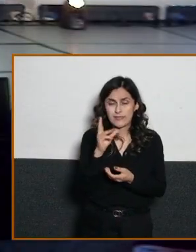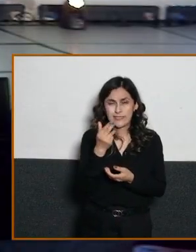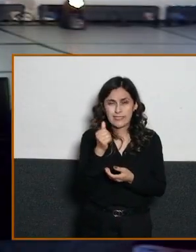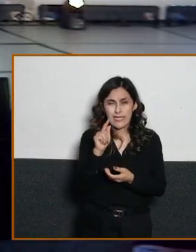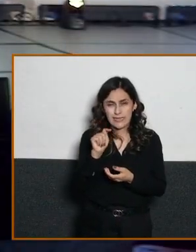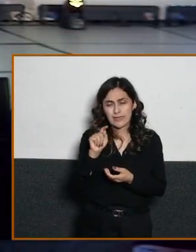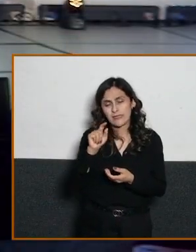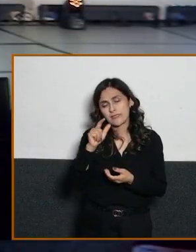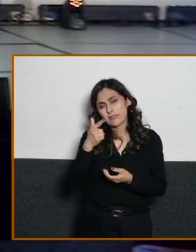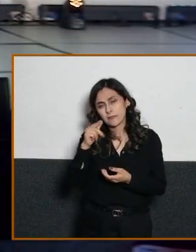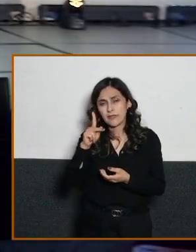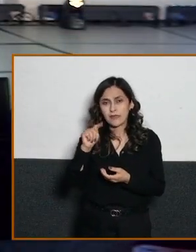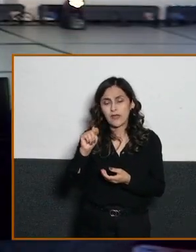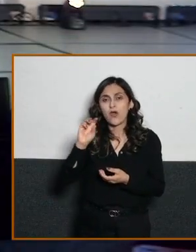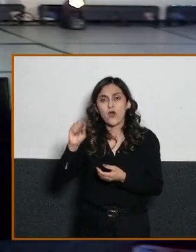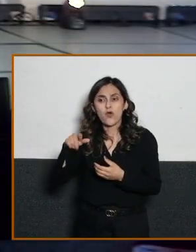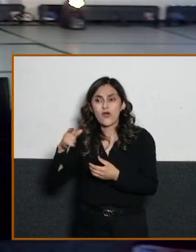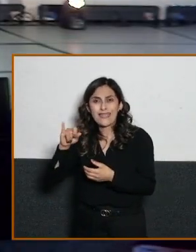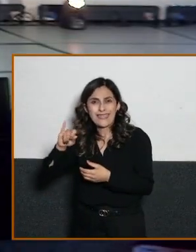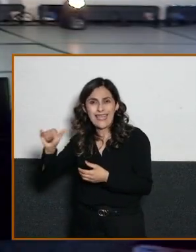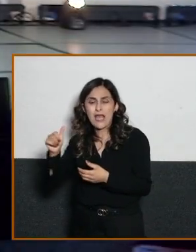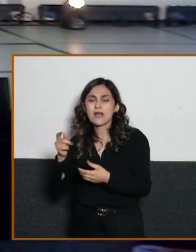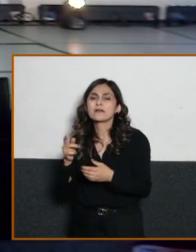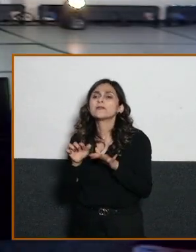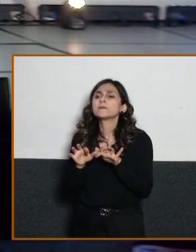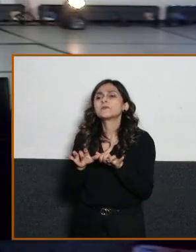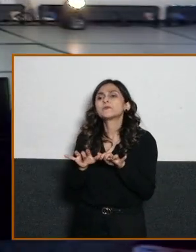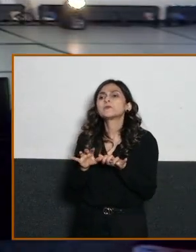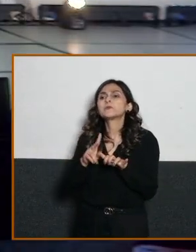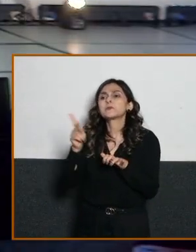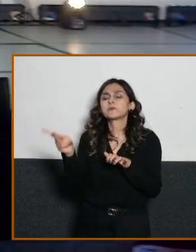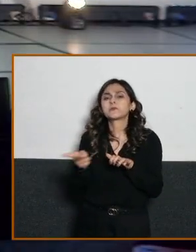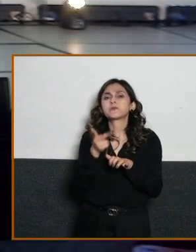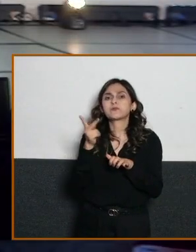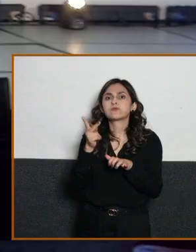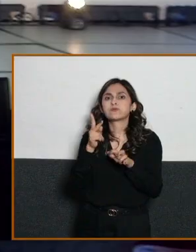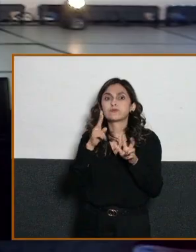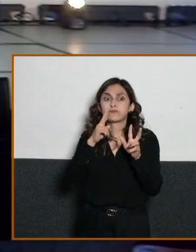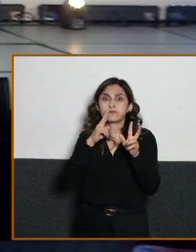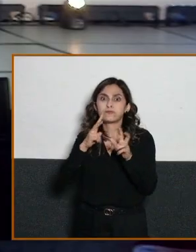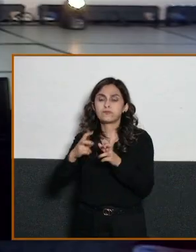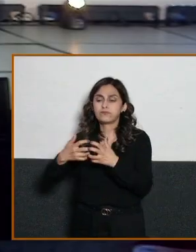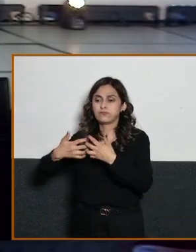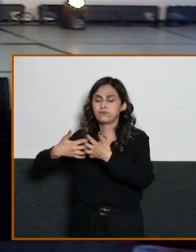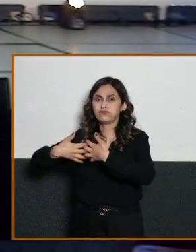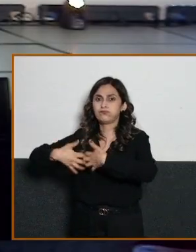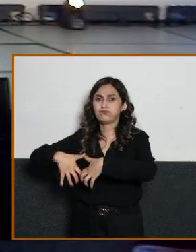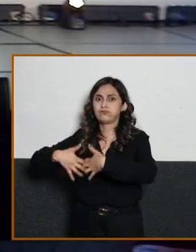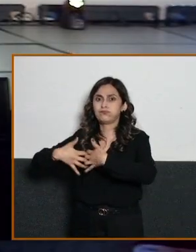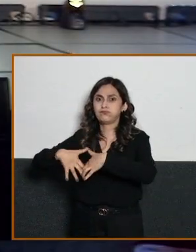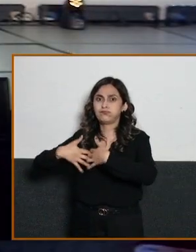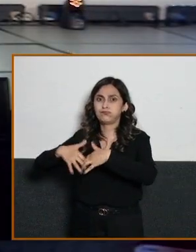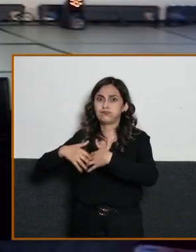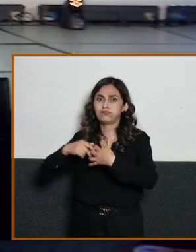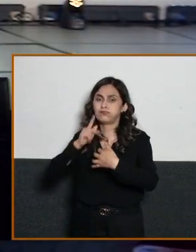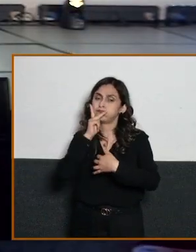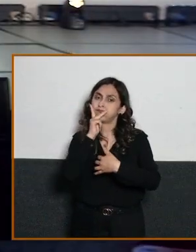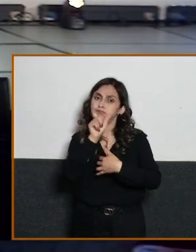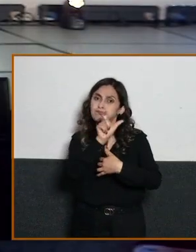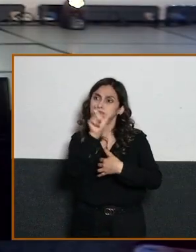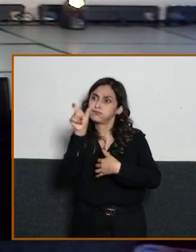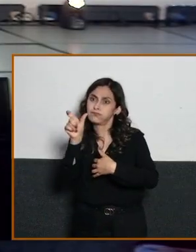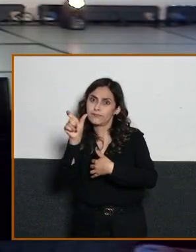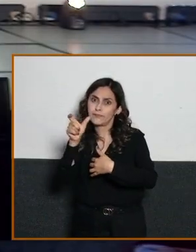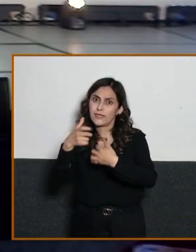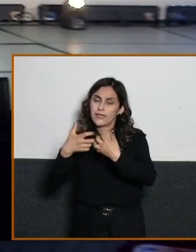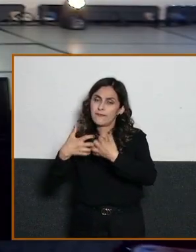estos sistemas, van a un servidor y el servidor procesa y calcula la probabilidad de la siguiente palabra que tienen que poner.